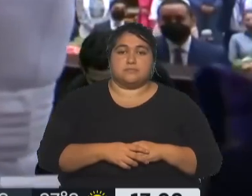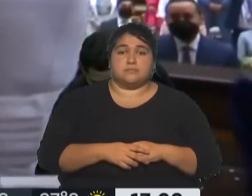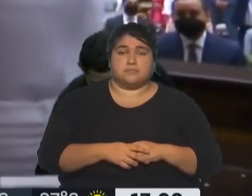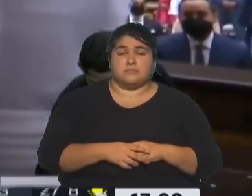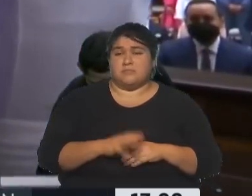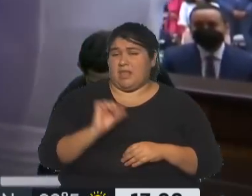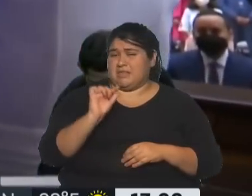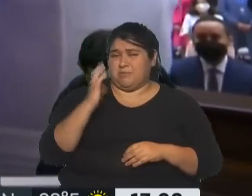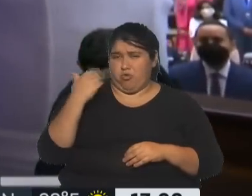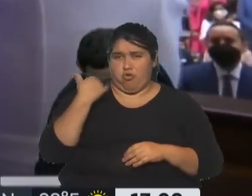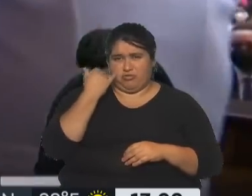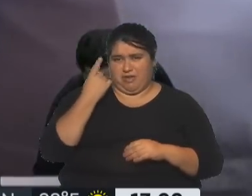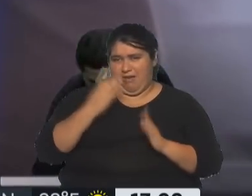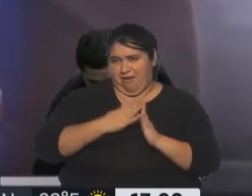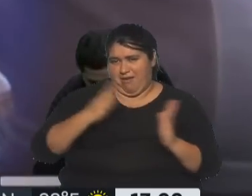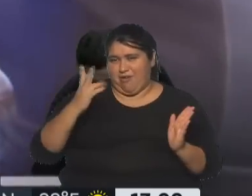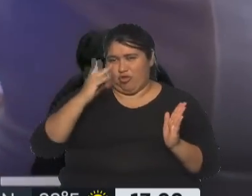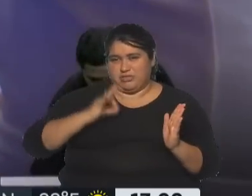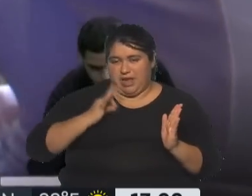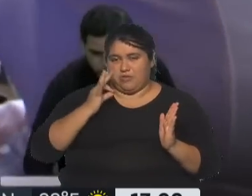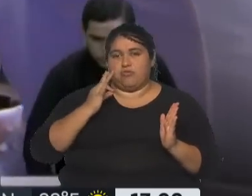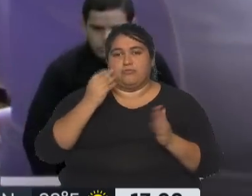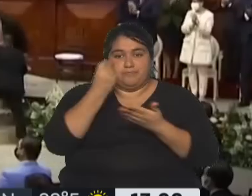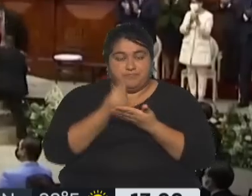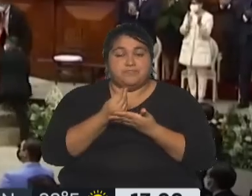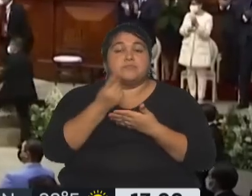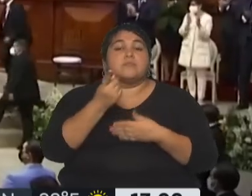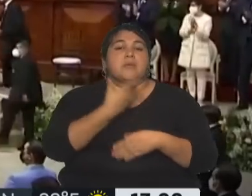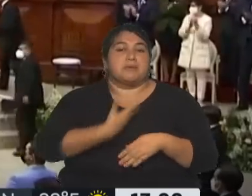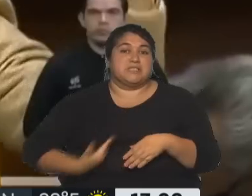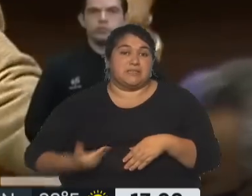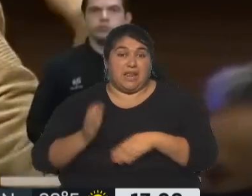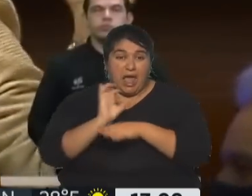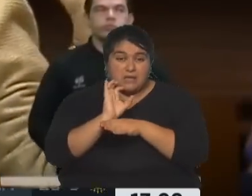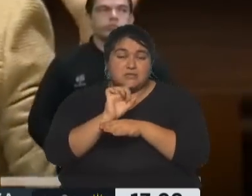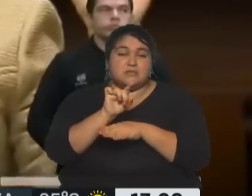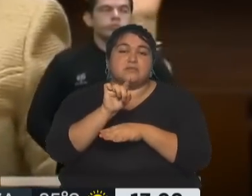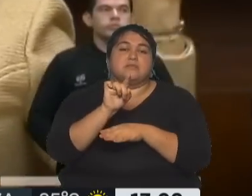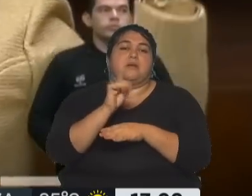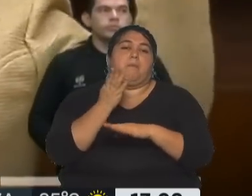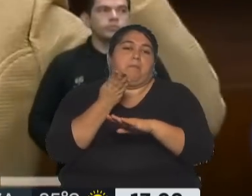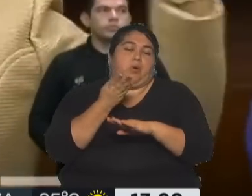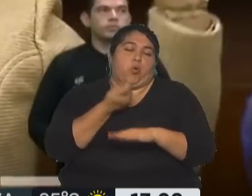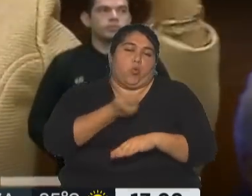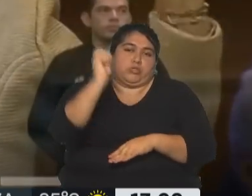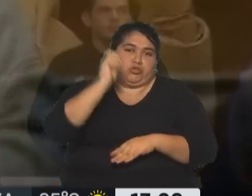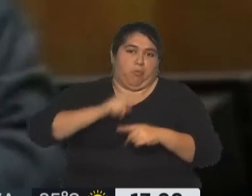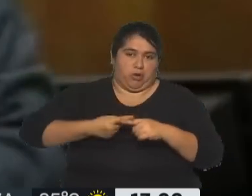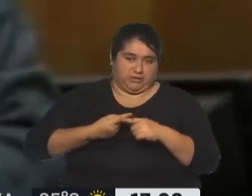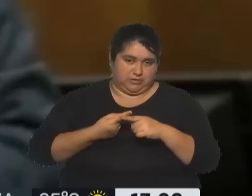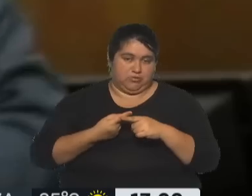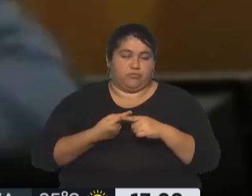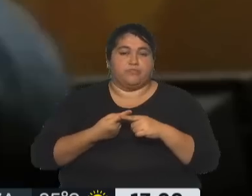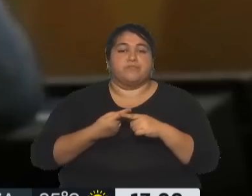A pocos días de cumplir 2 años en el poder, el presidente de Ecuador, Guillermo Lasso, afronta un nuevo pedido de juicio político, esta vez por